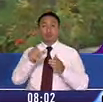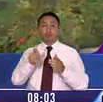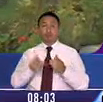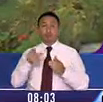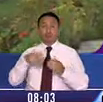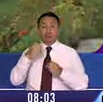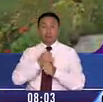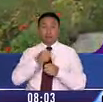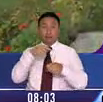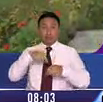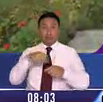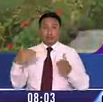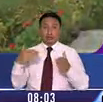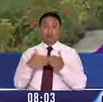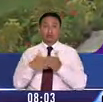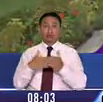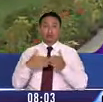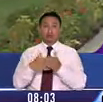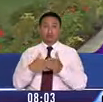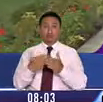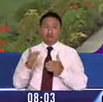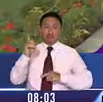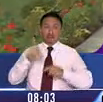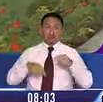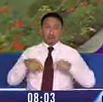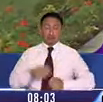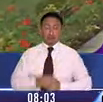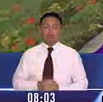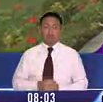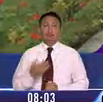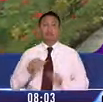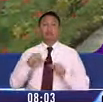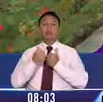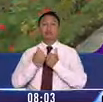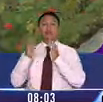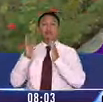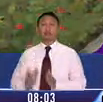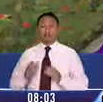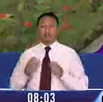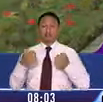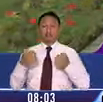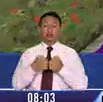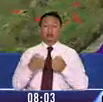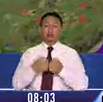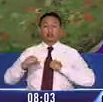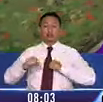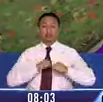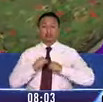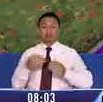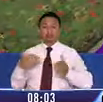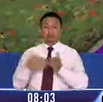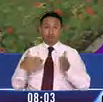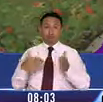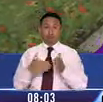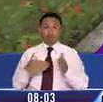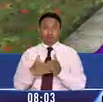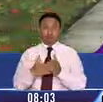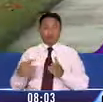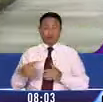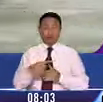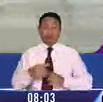que labora dentro de la Asamblea, también de los asambleístas, de los equipos de trabajo de